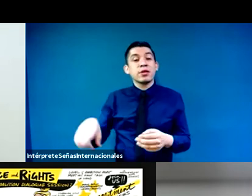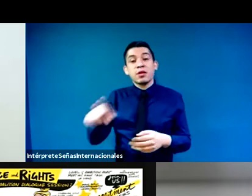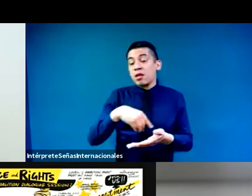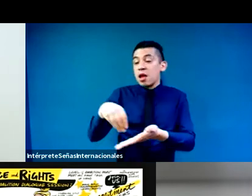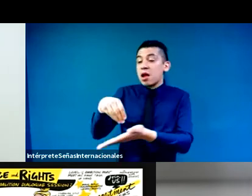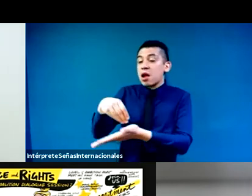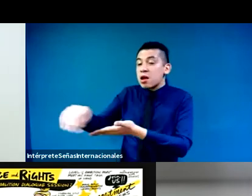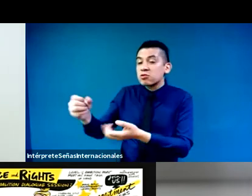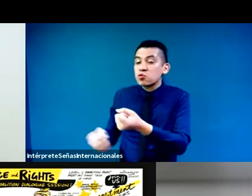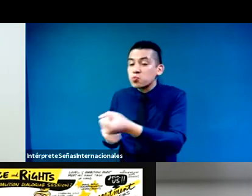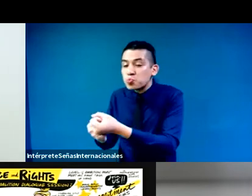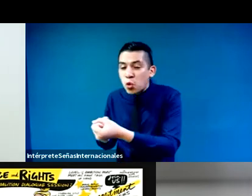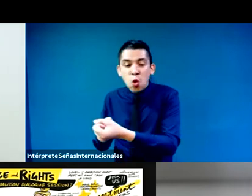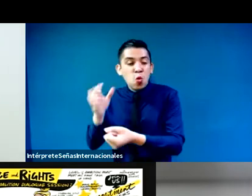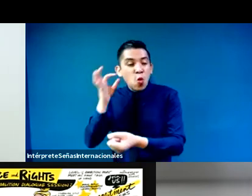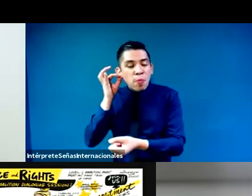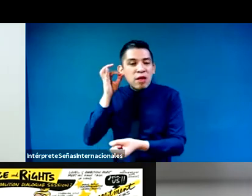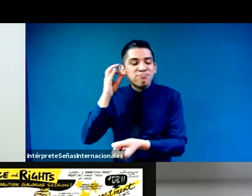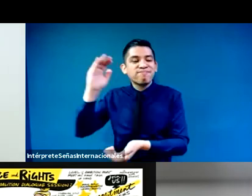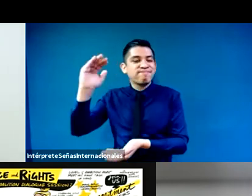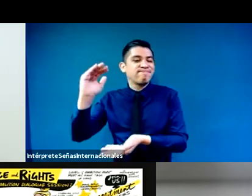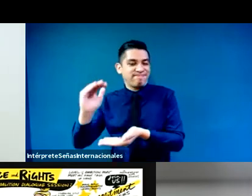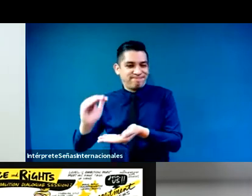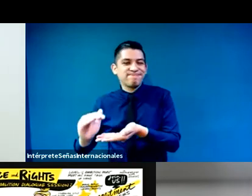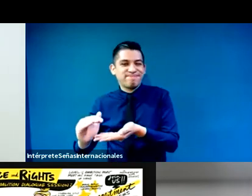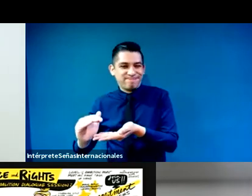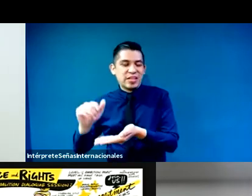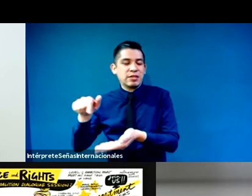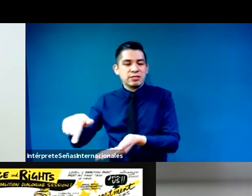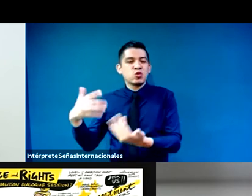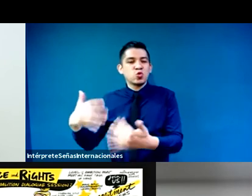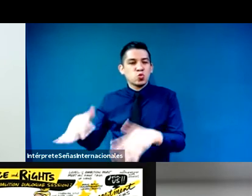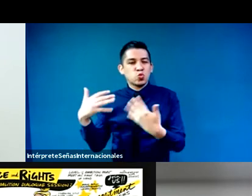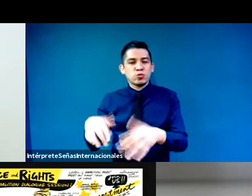menores. Esta realidad es interminable.